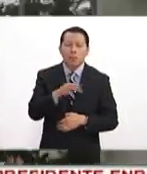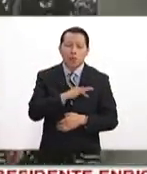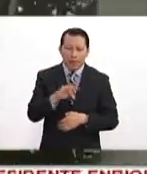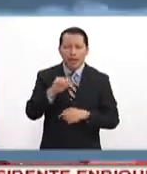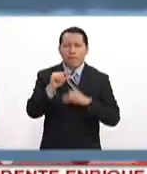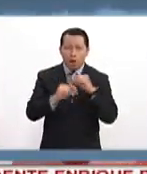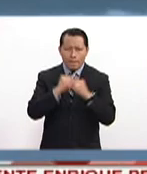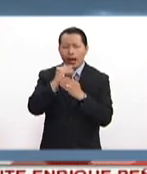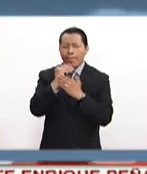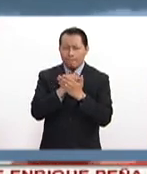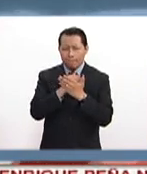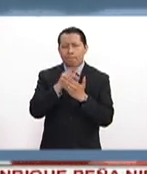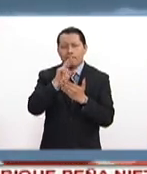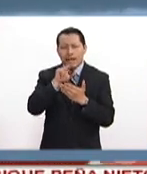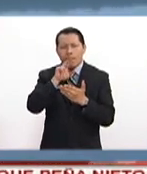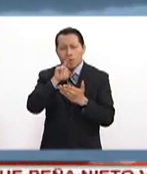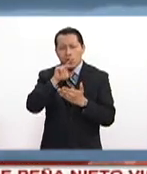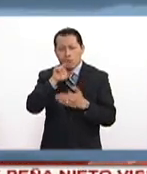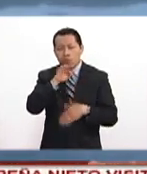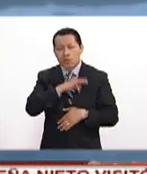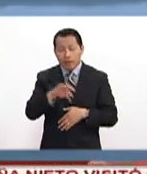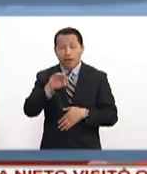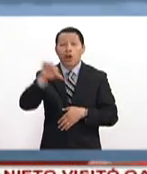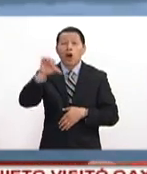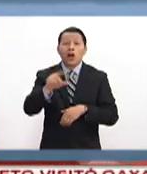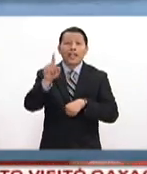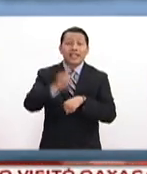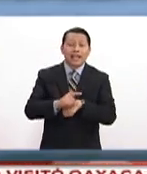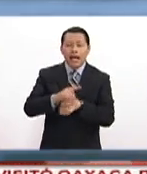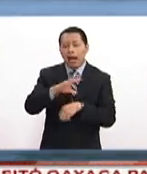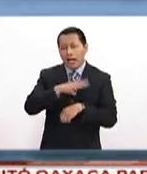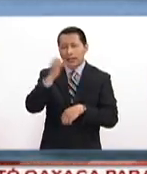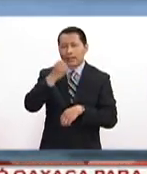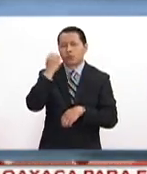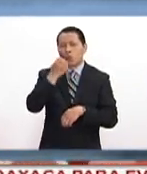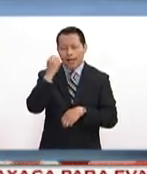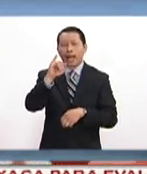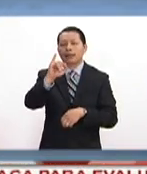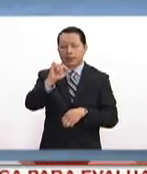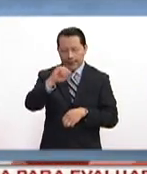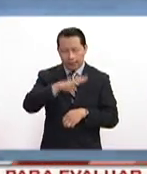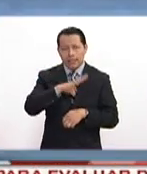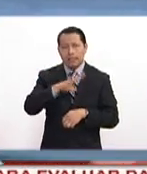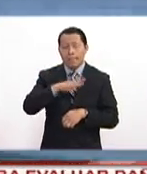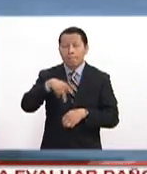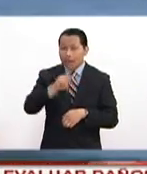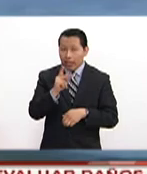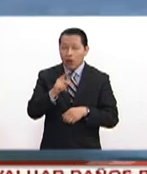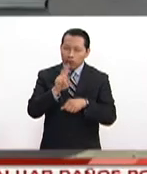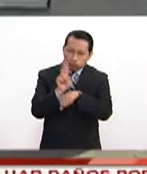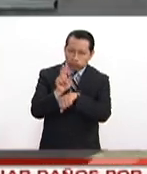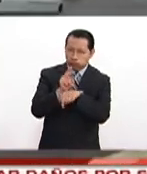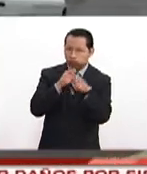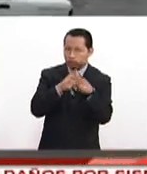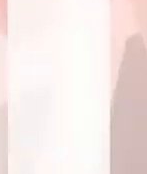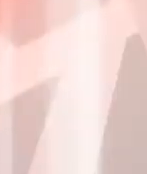mejorado desde la entrada de Katia a la entidad, por lo que hoy se restablecen las clases, pero aseguró se seguirá con el